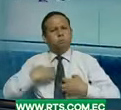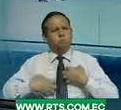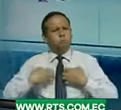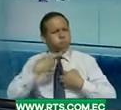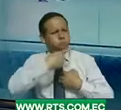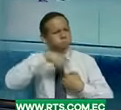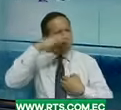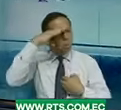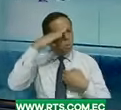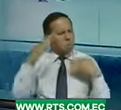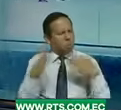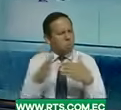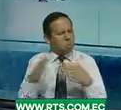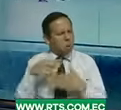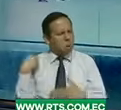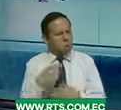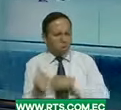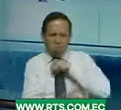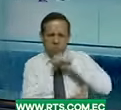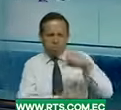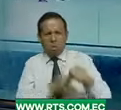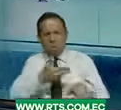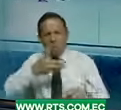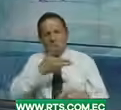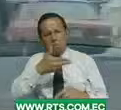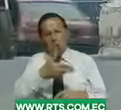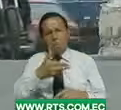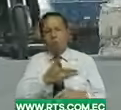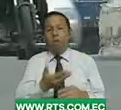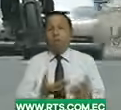accionar de los miembros de la institución del orden.